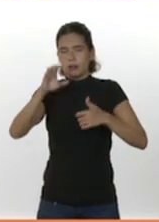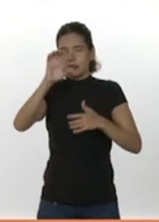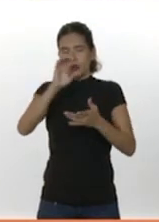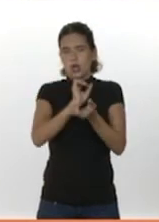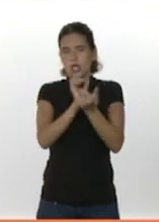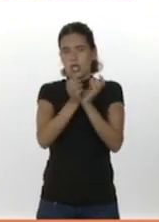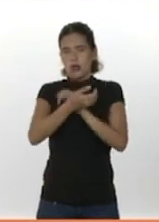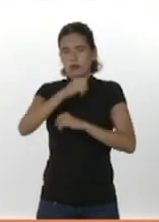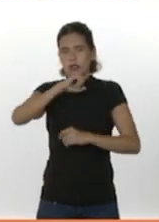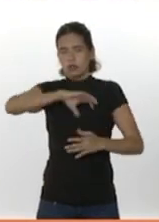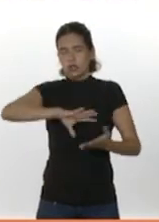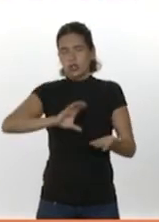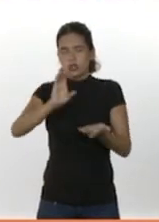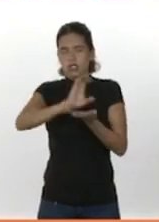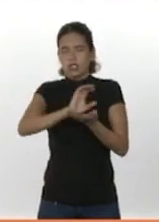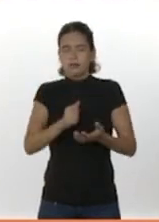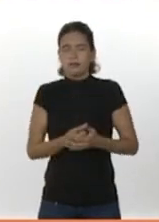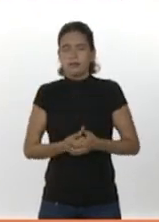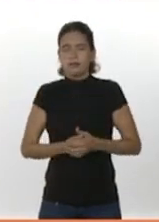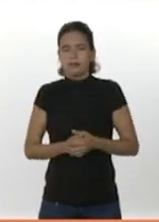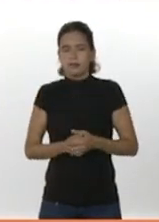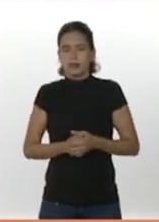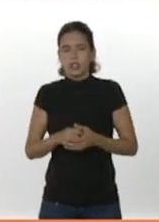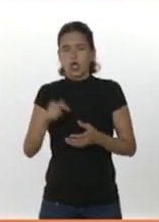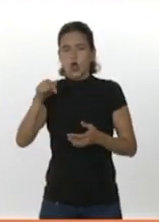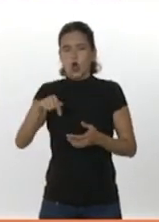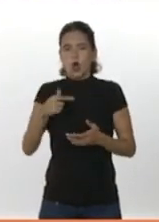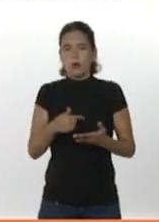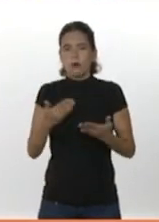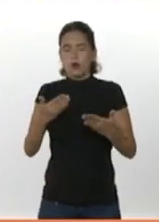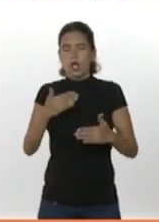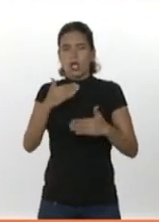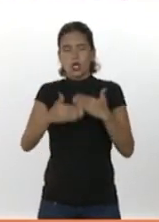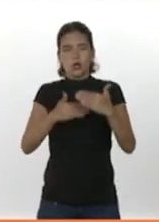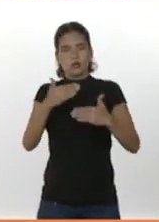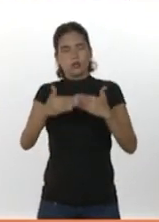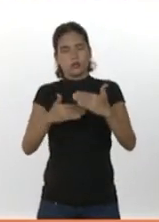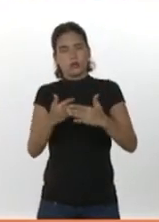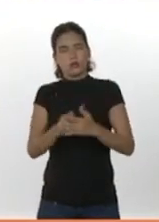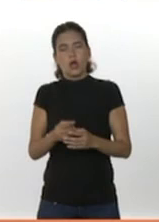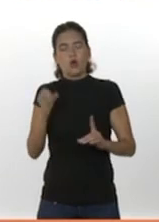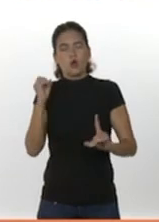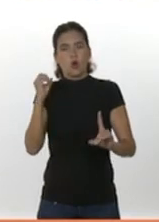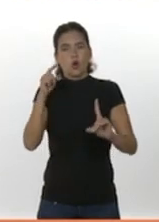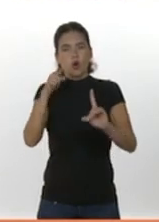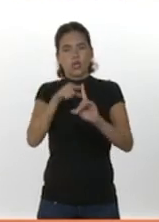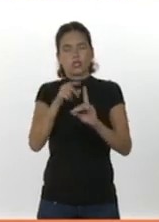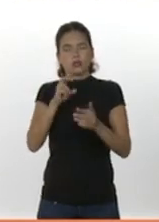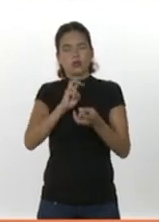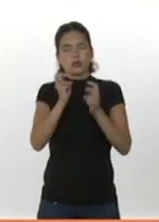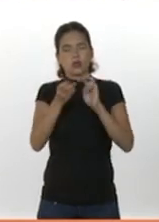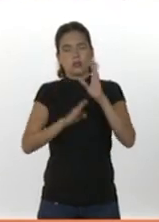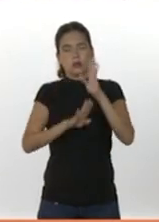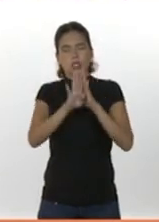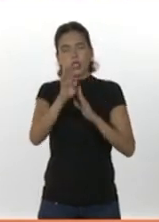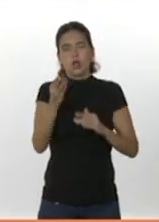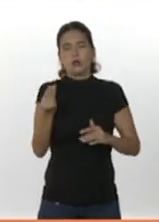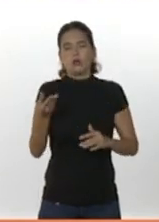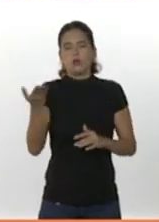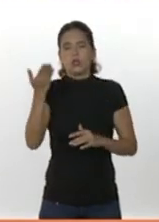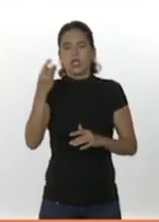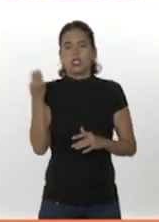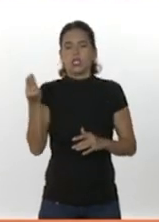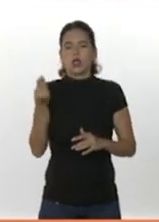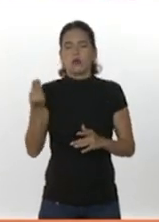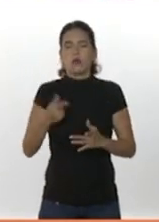sus recursos de hoy. Bueno, hoy vamos a darle continuidad a un objetivo en su tema generador tan importante como lo